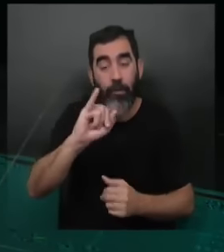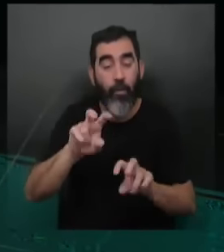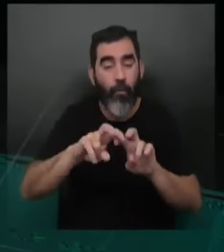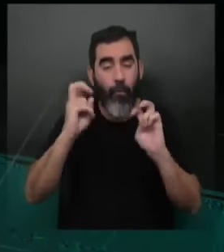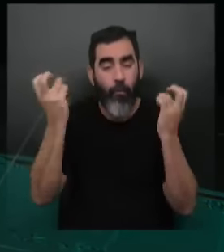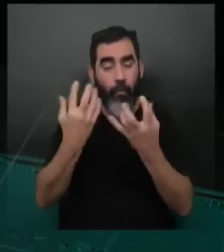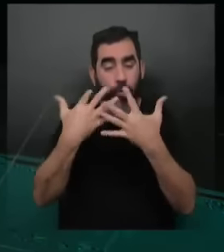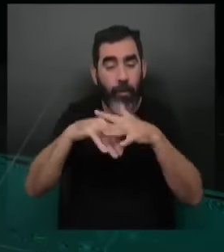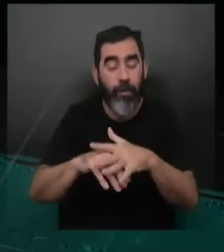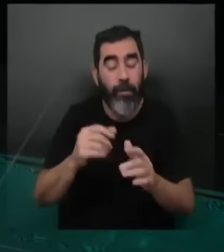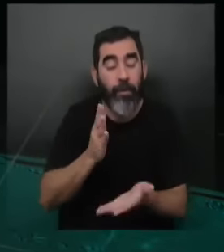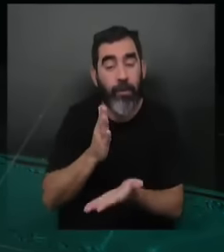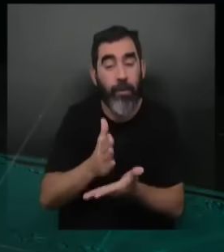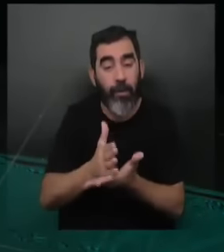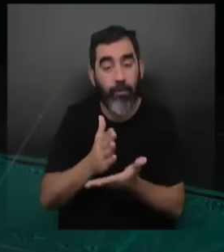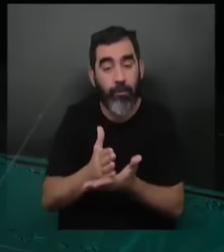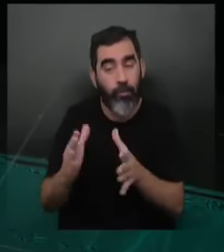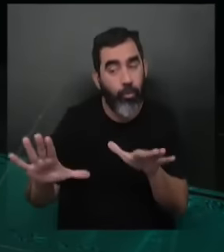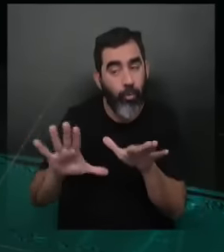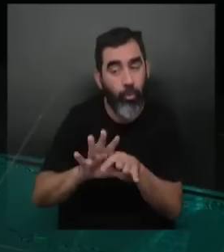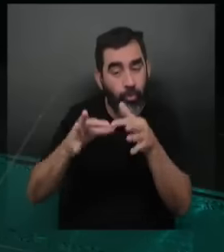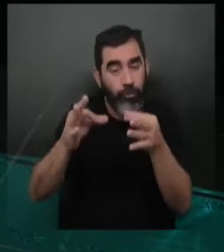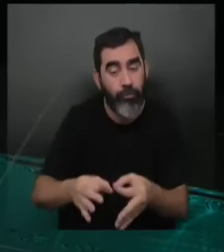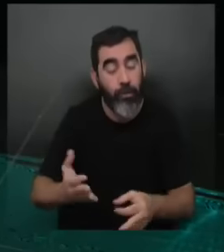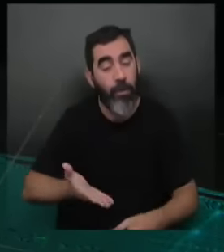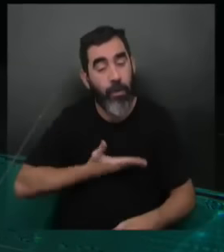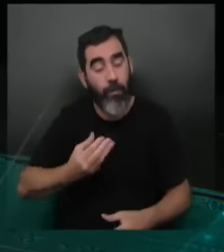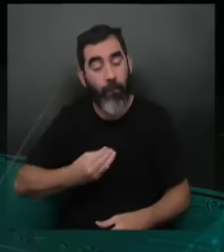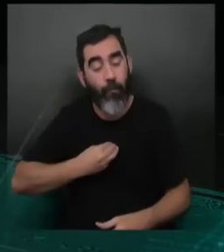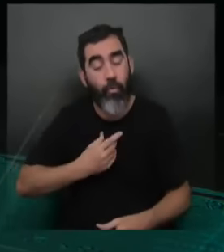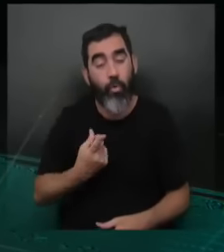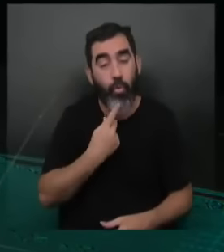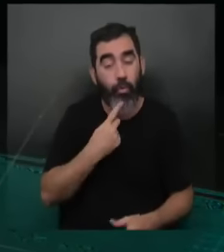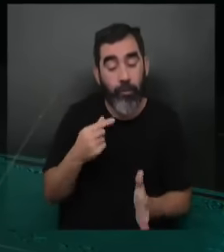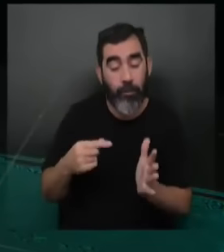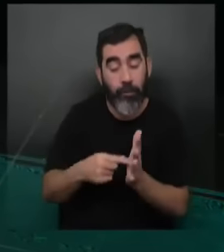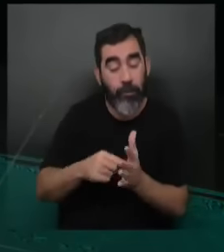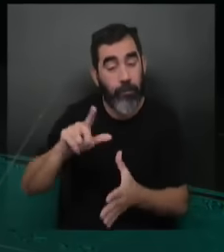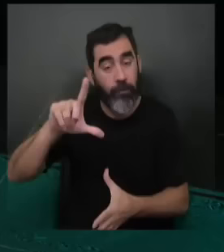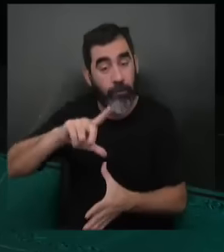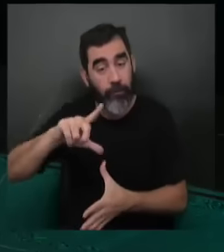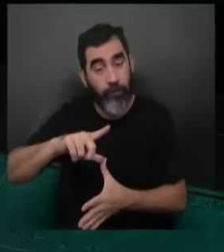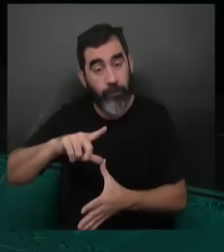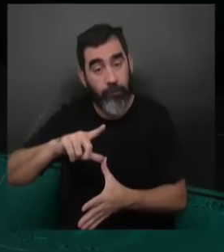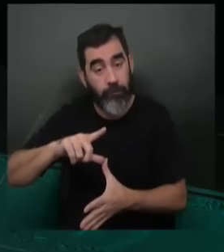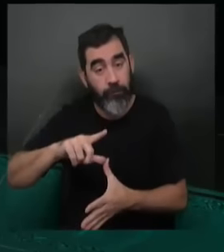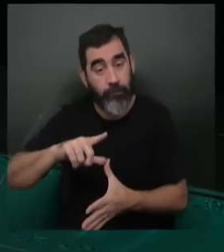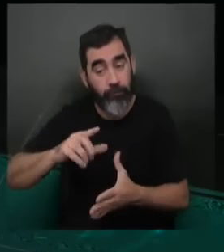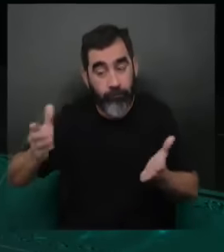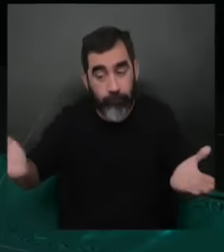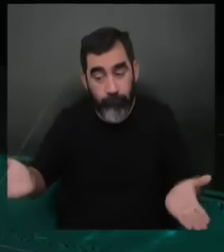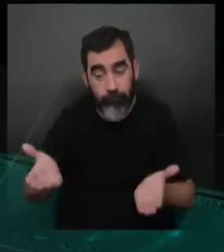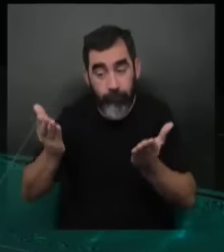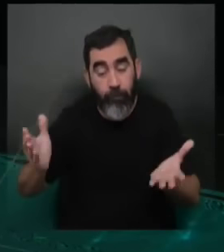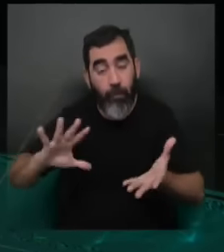solidaridad regional y cocieron en que reclamaron voluntad política los dirigentes de América Latina para Eh bueno impulsar